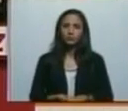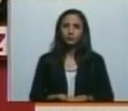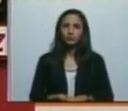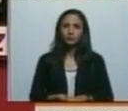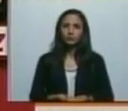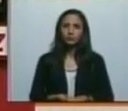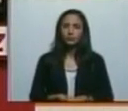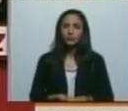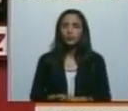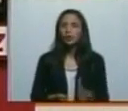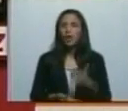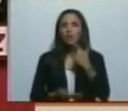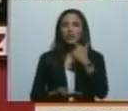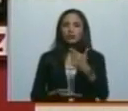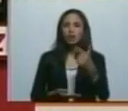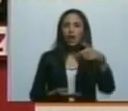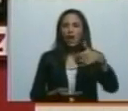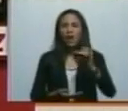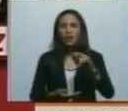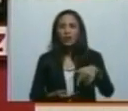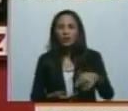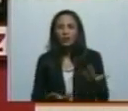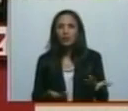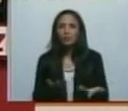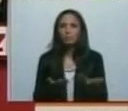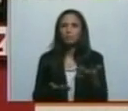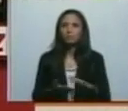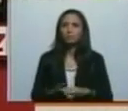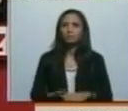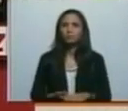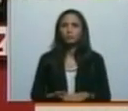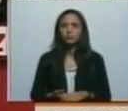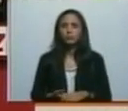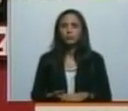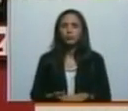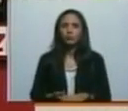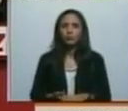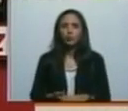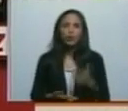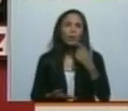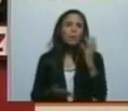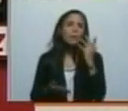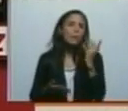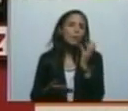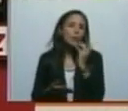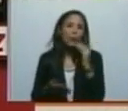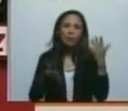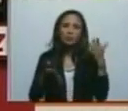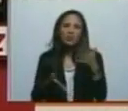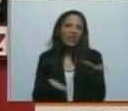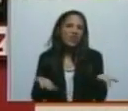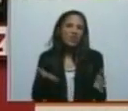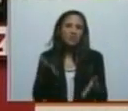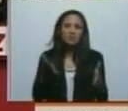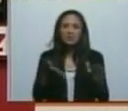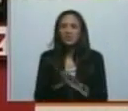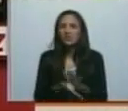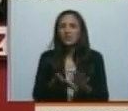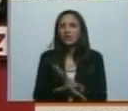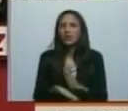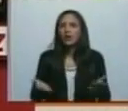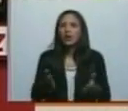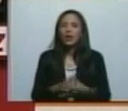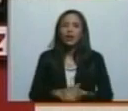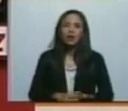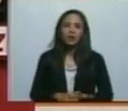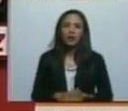Él, cuando él decía, tenemos aquí, fíjense lo que es ser un terrorista. Tenemos aquí familias, civiles, ¿y por